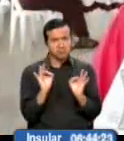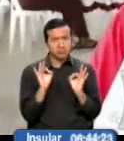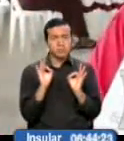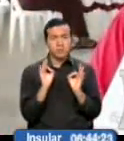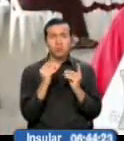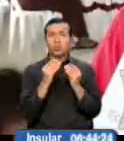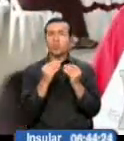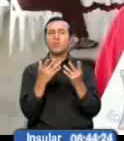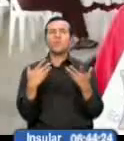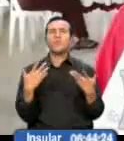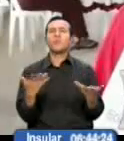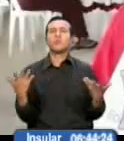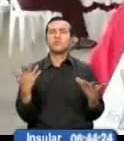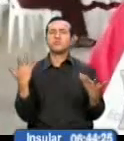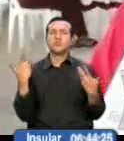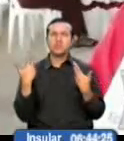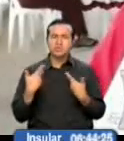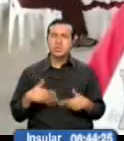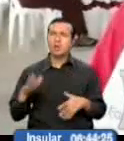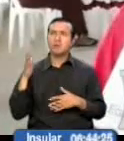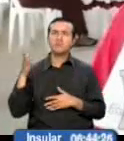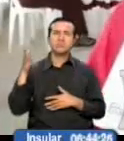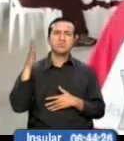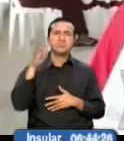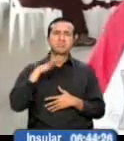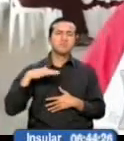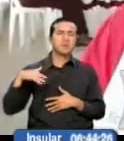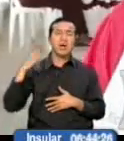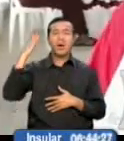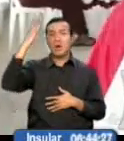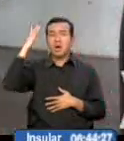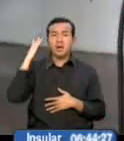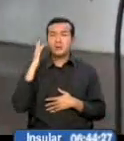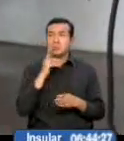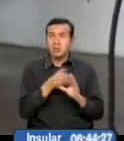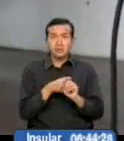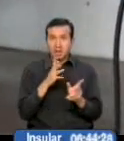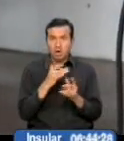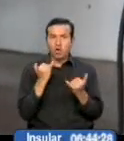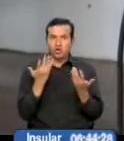en muchos lugares, ya que antes no podíamos estar.